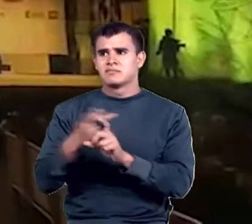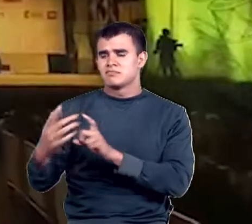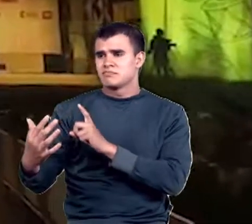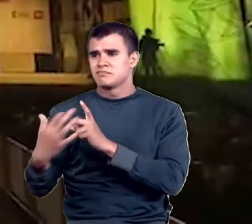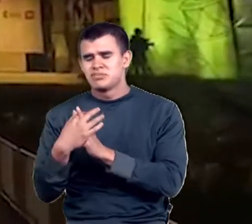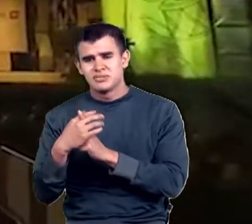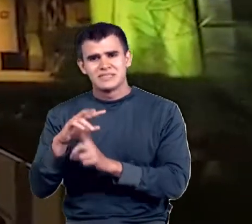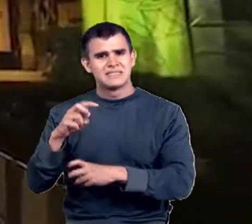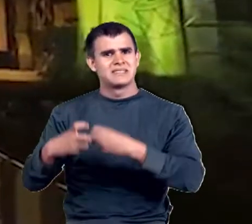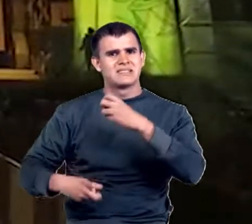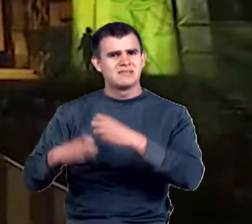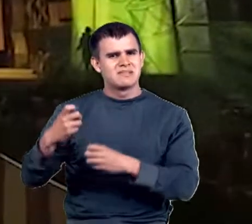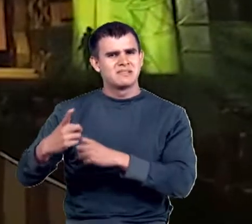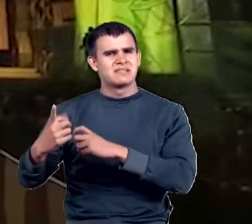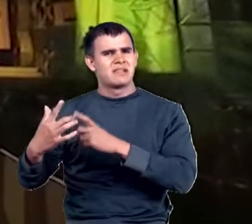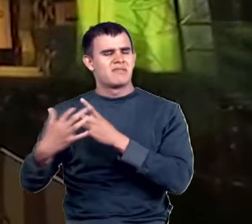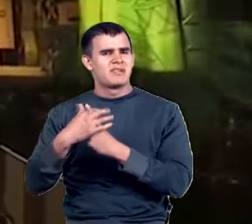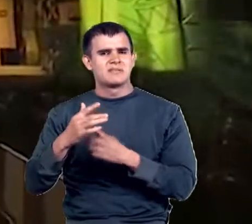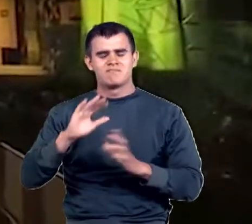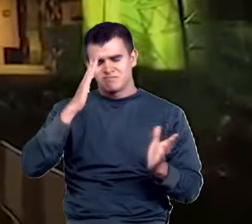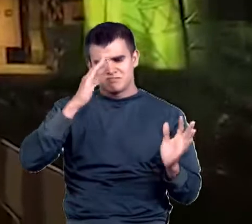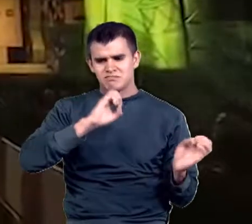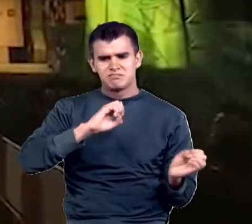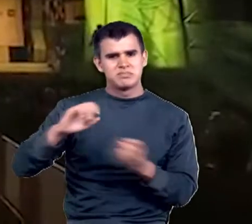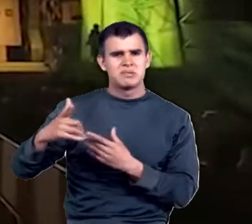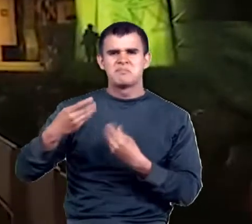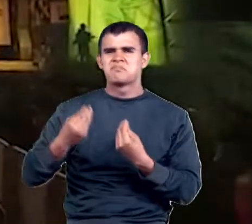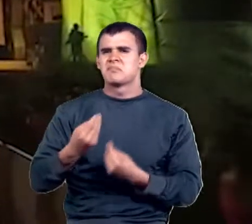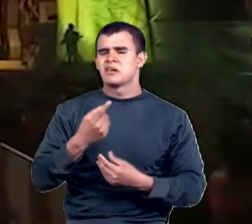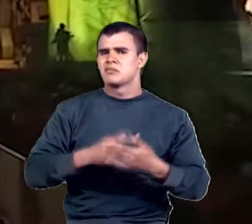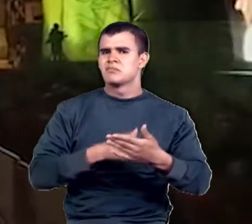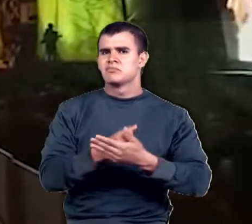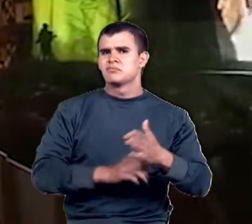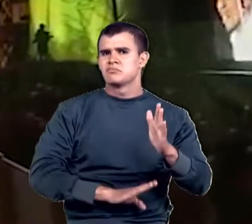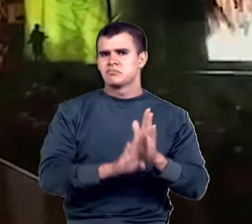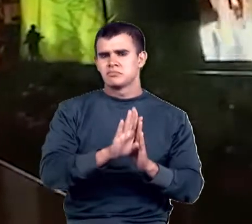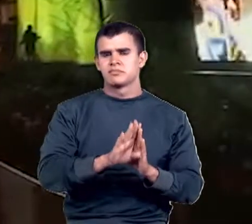remar contra corrientes de caudalosas dificultades.